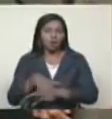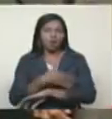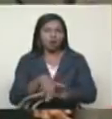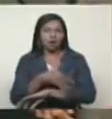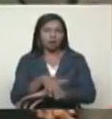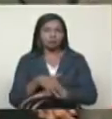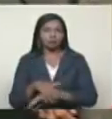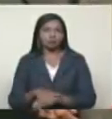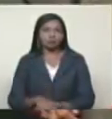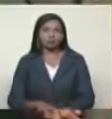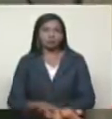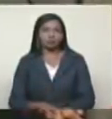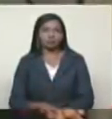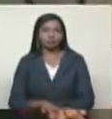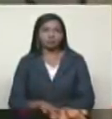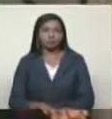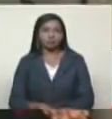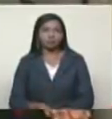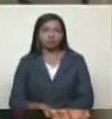aguas.